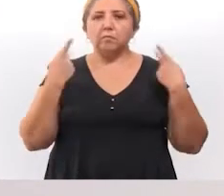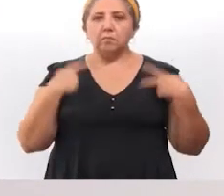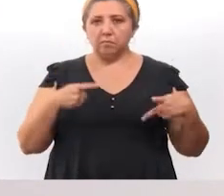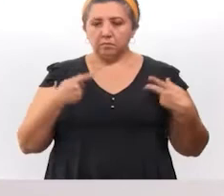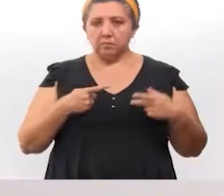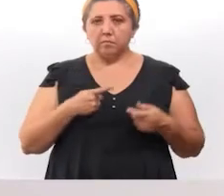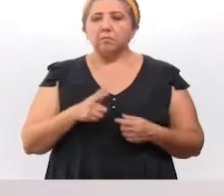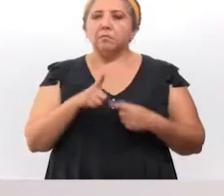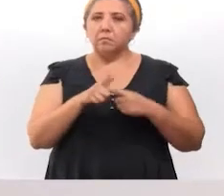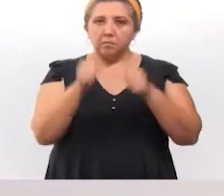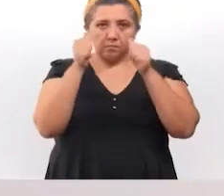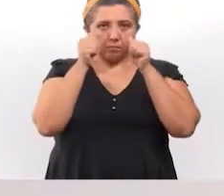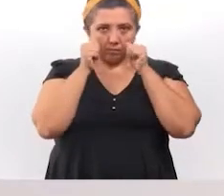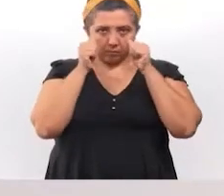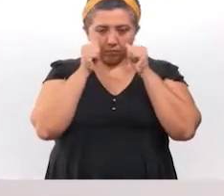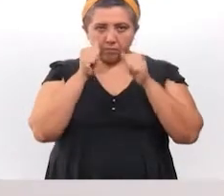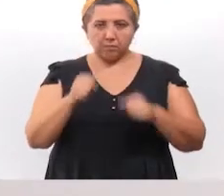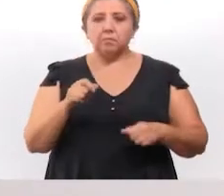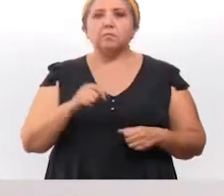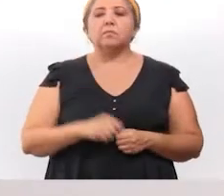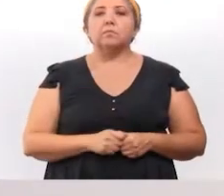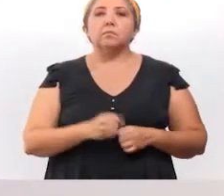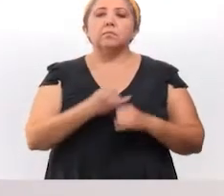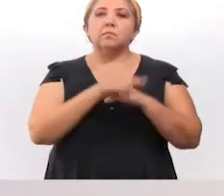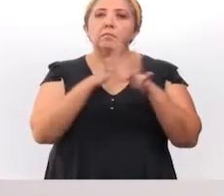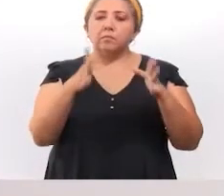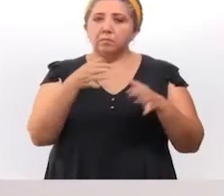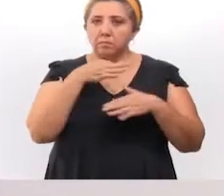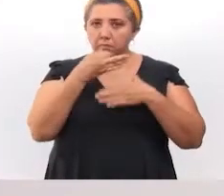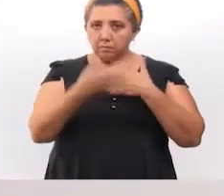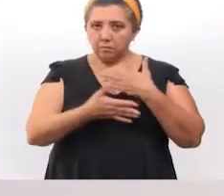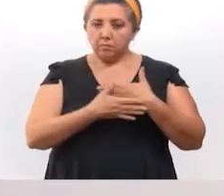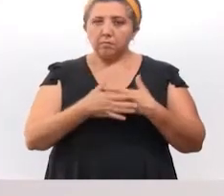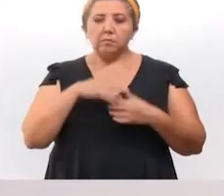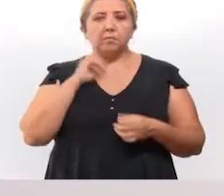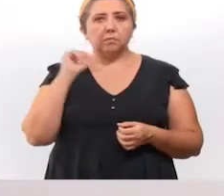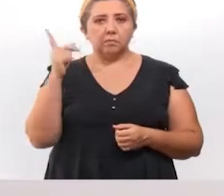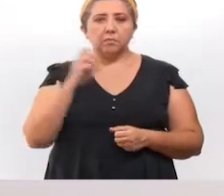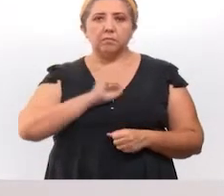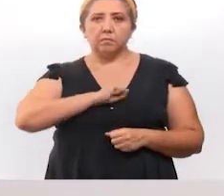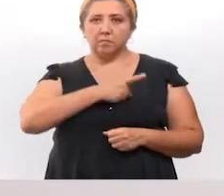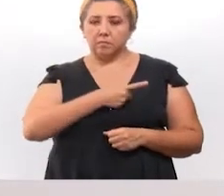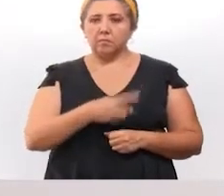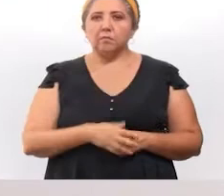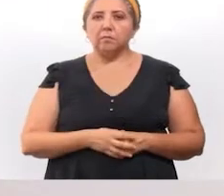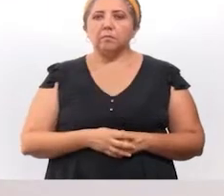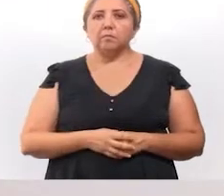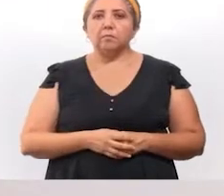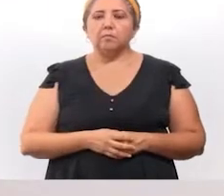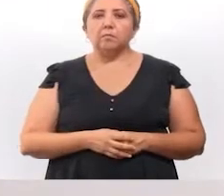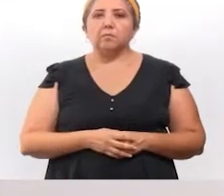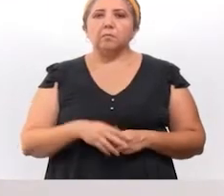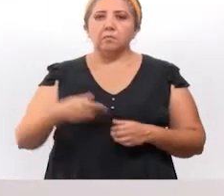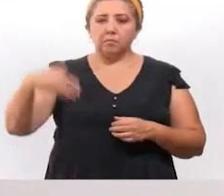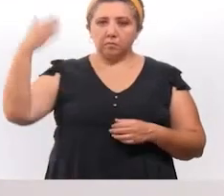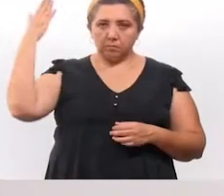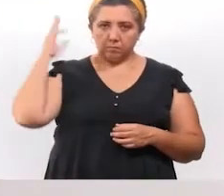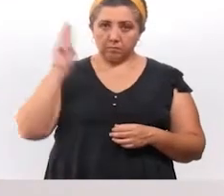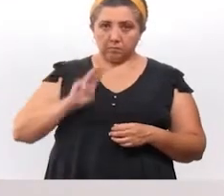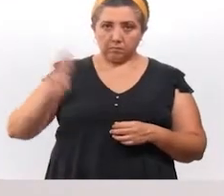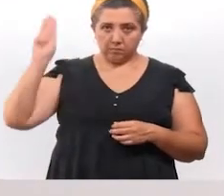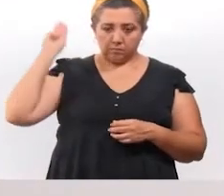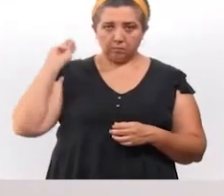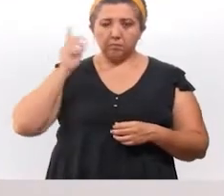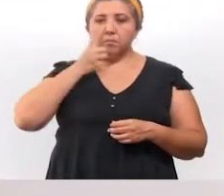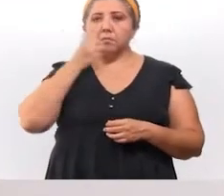población a mantenerse pendientes de la información que estarán emitiendo las autoridades de salud. El pasado miércoles